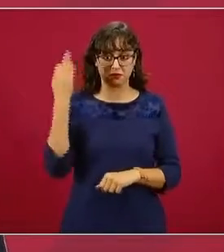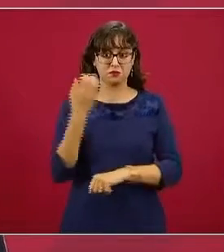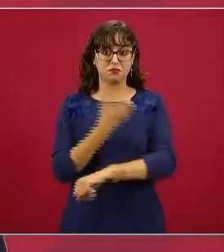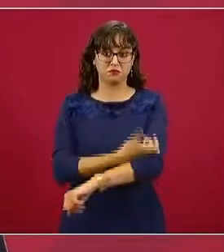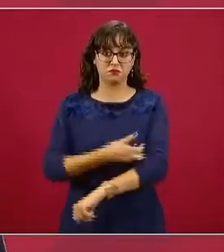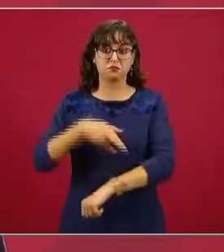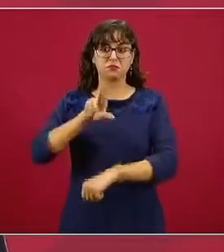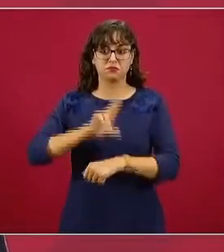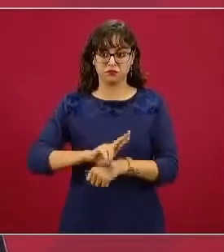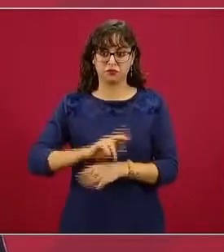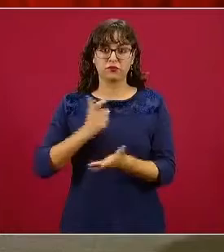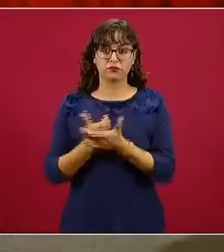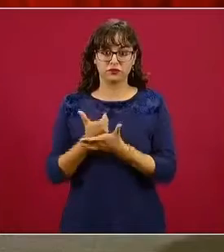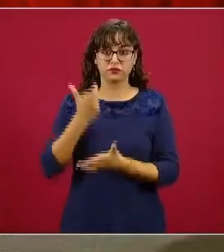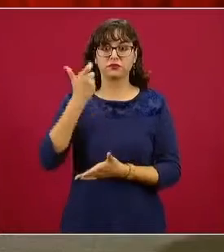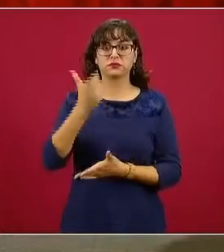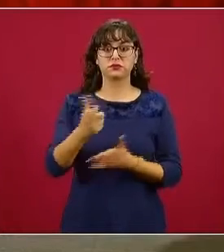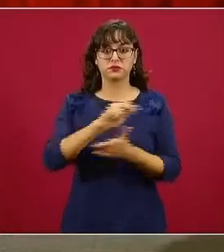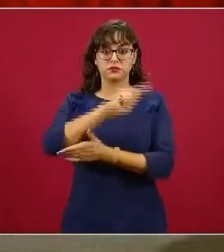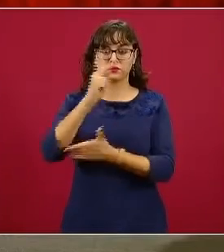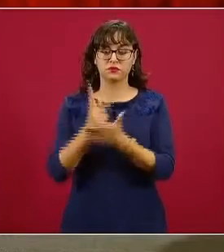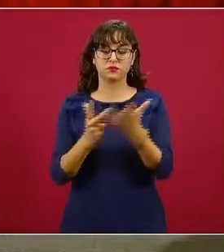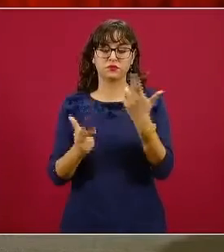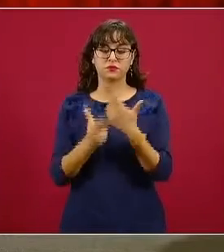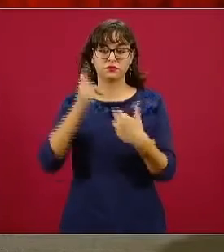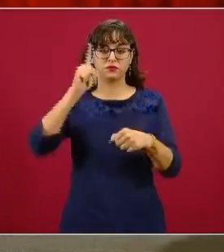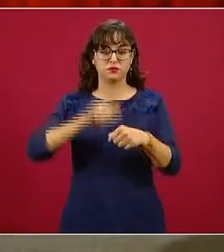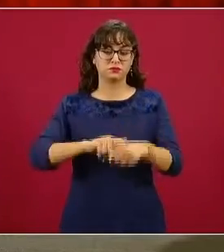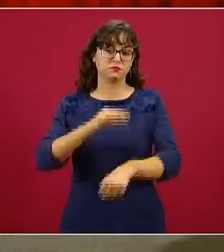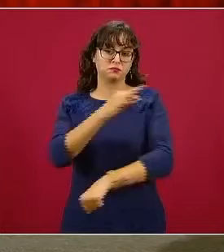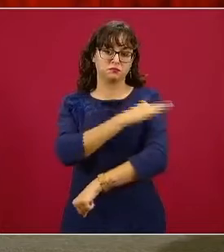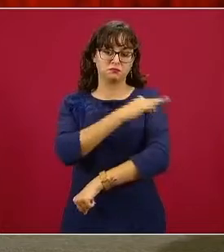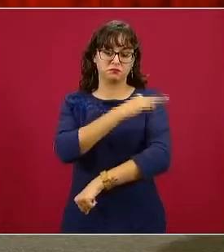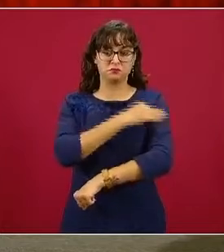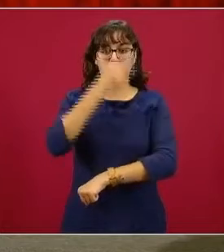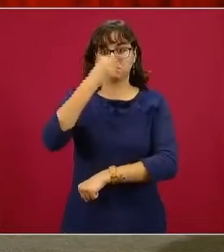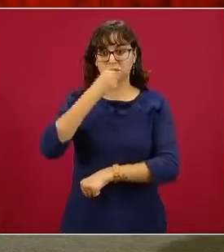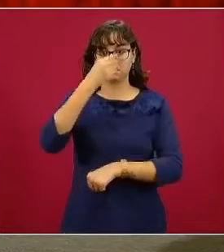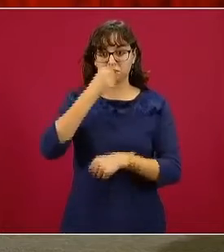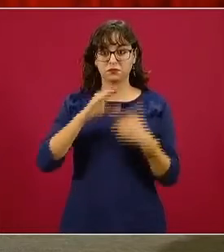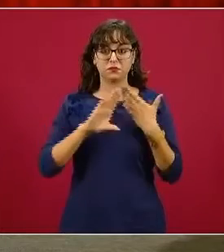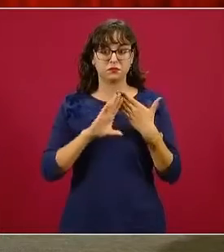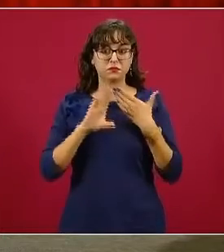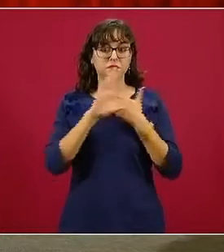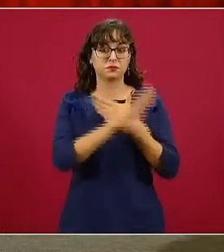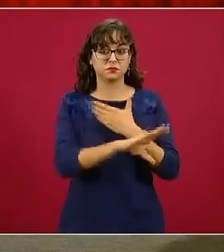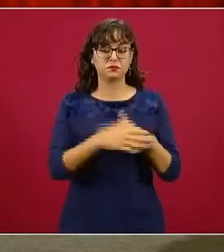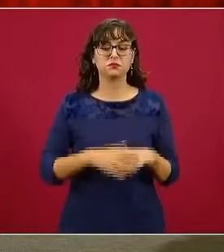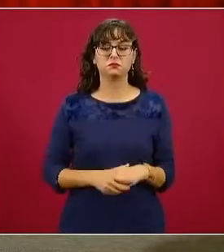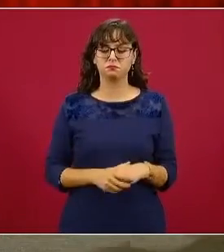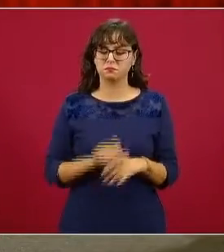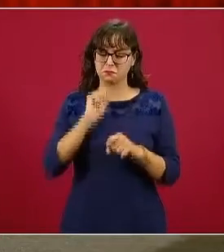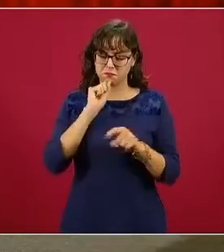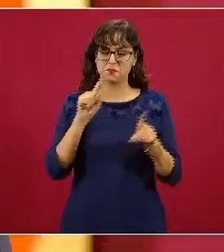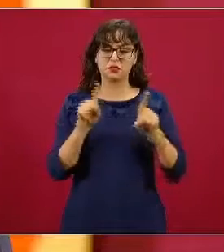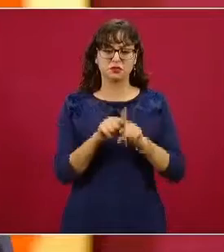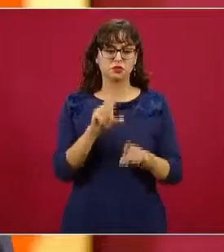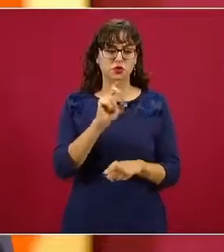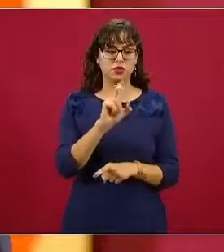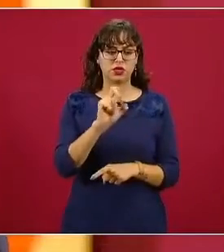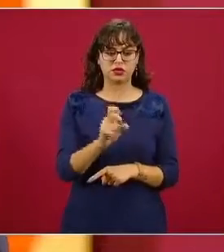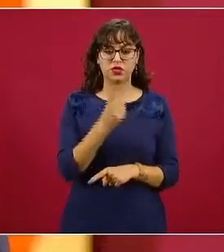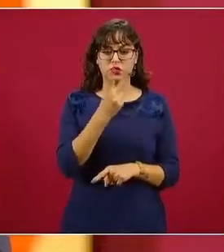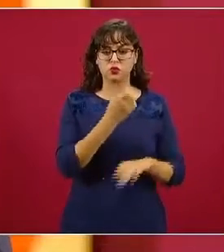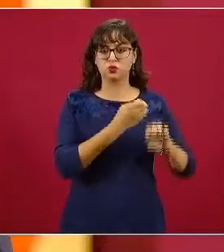coordina y financia el Programa Nacional de Vacunación contra Influenza, y desde luego de las 32 entidades